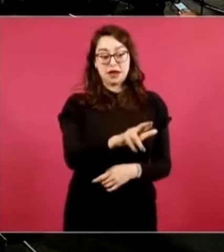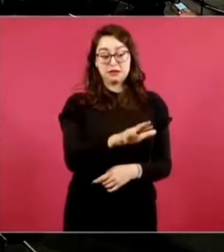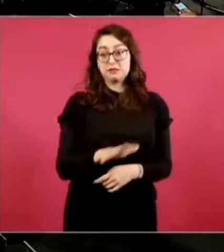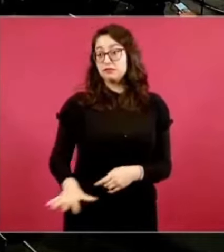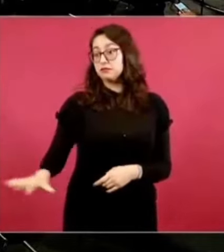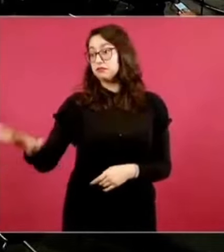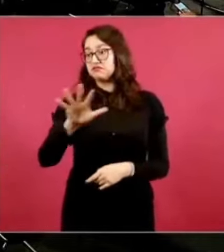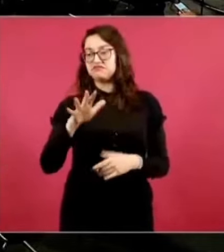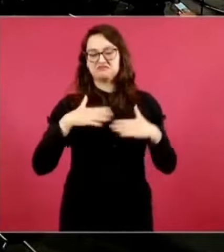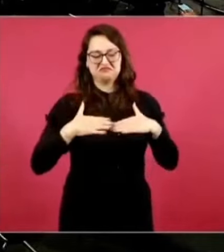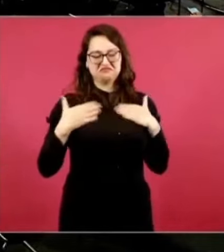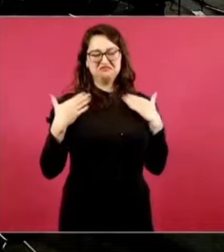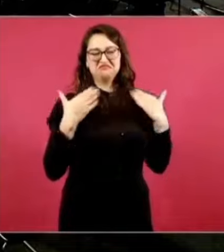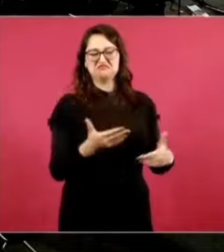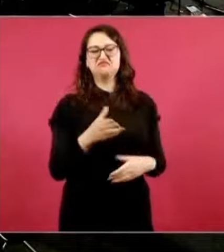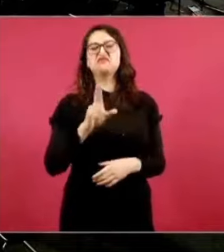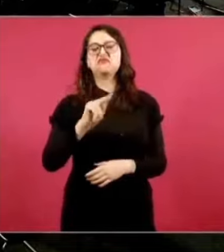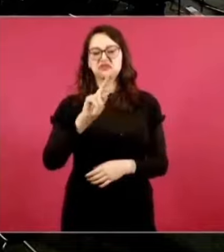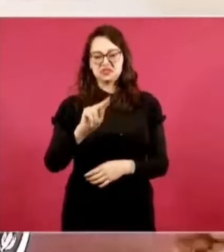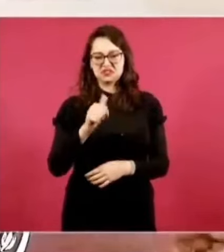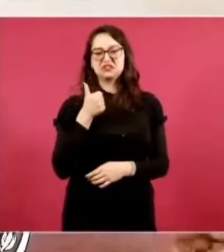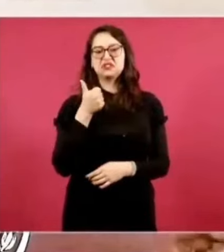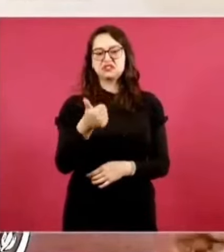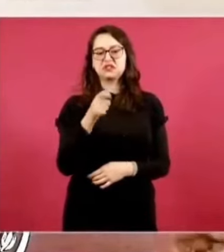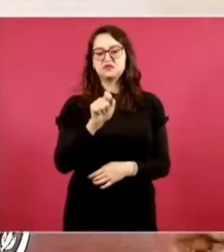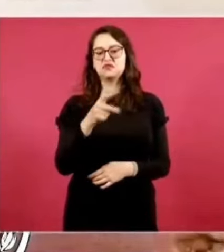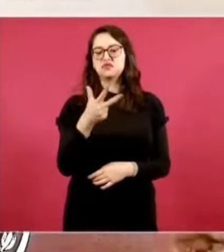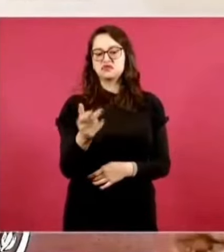tiene 86.8 de aceptación.